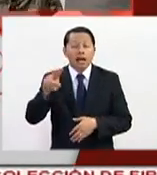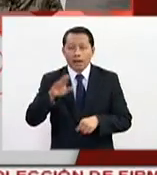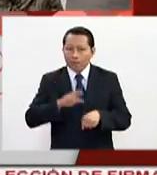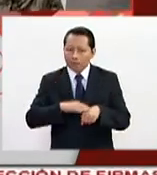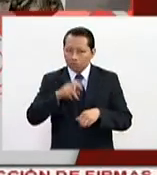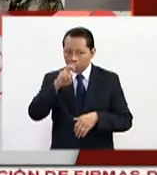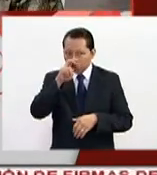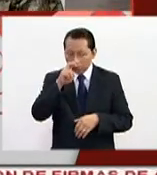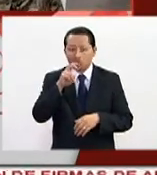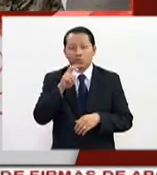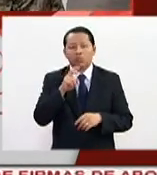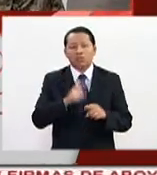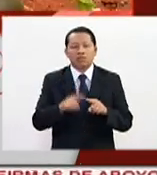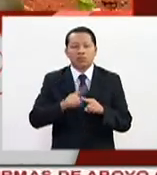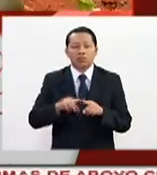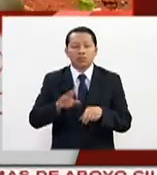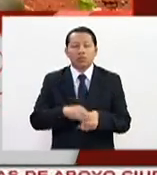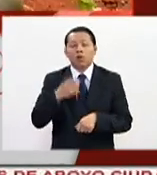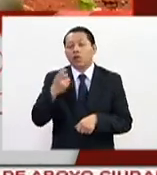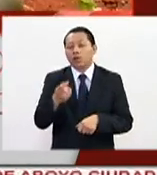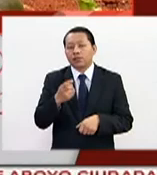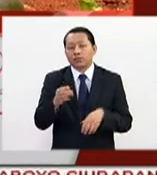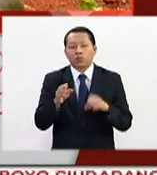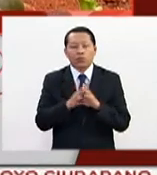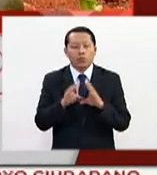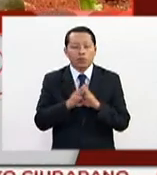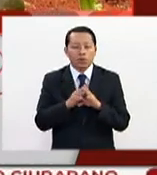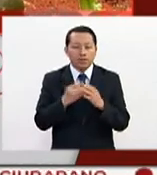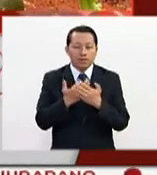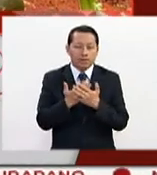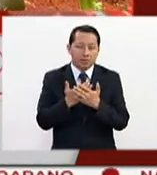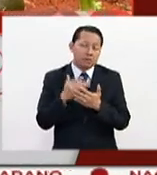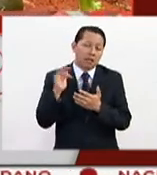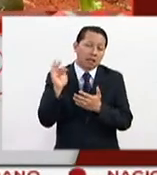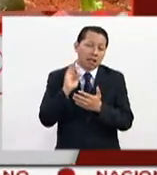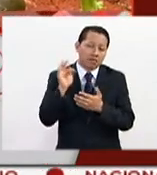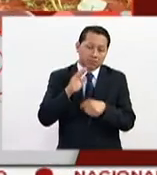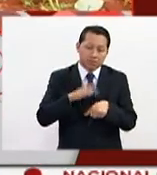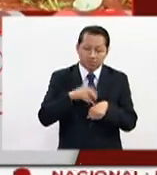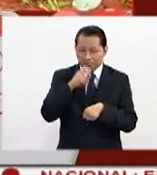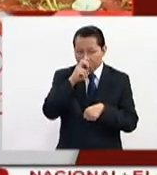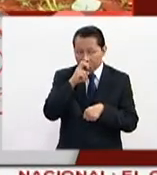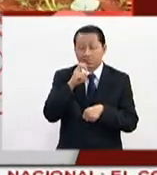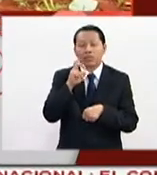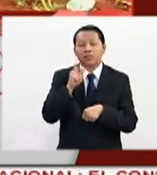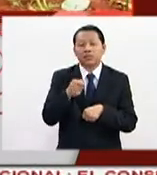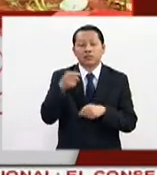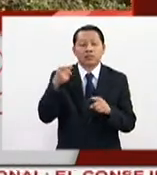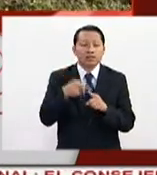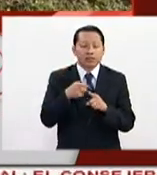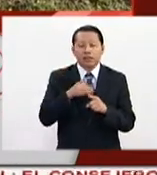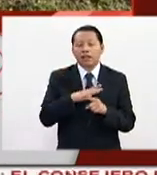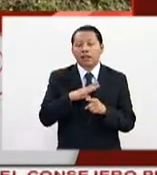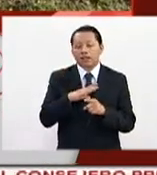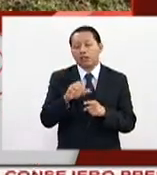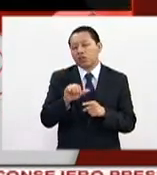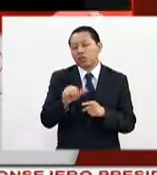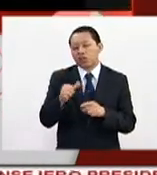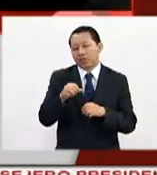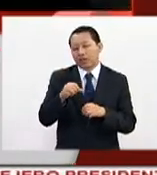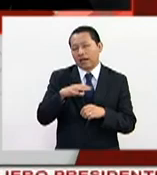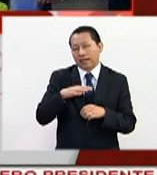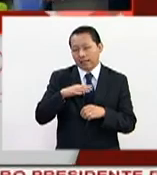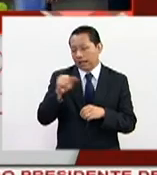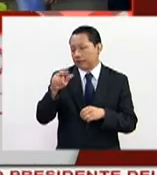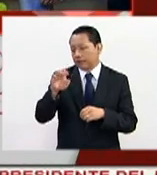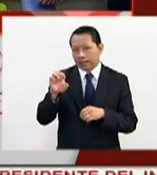duras y por lo tanto se espera que haya un endurecimiento. En este sentido, el canciller Bruno Rodríguez, el canciller